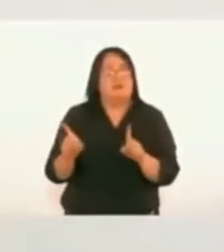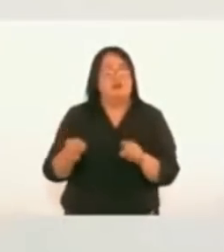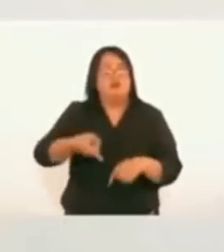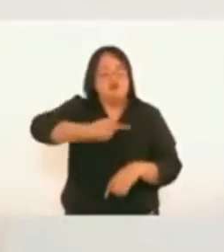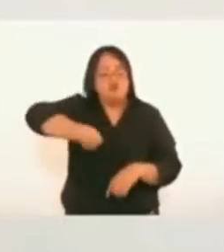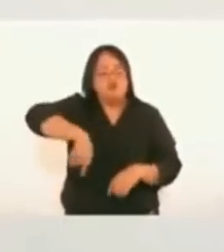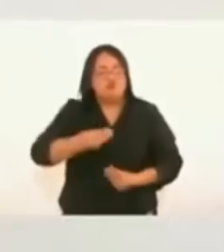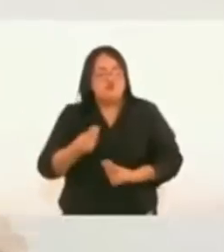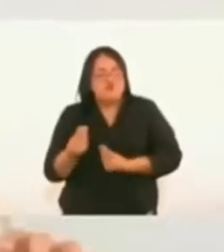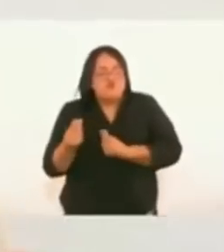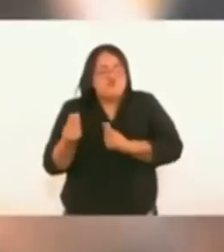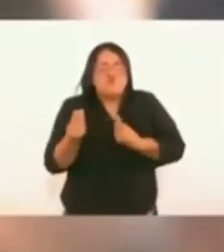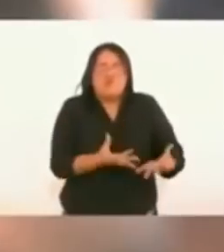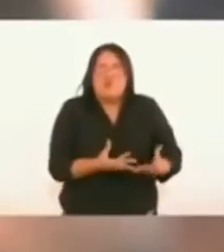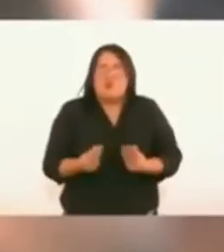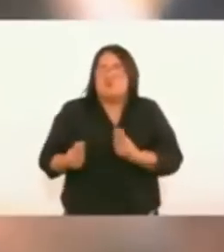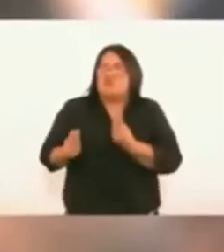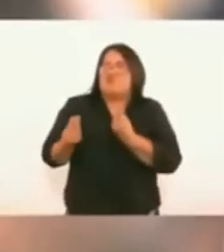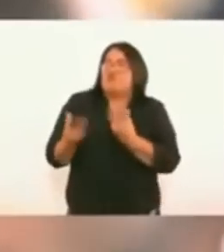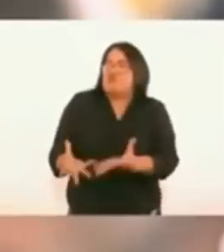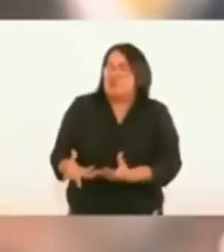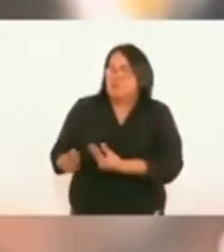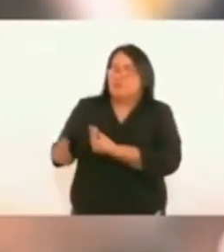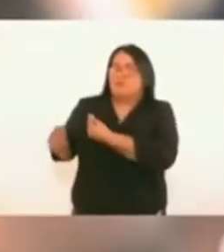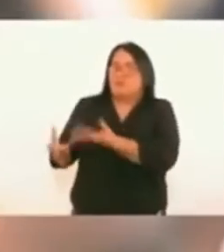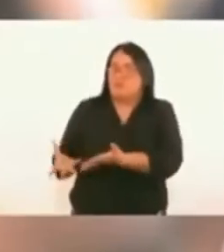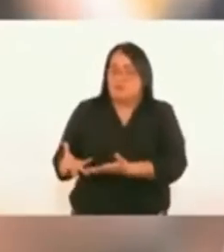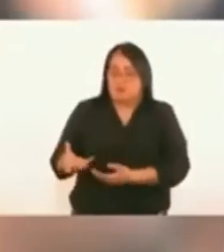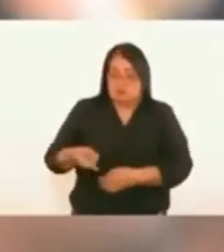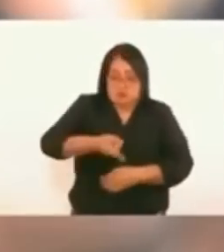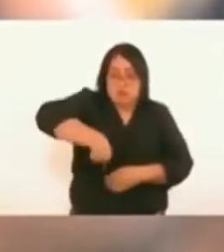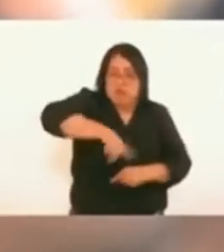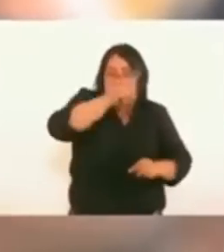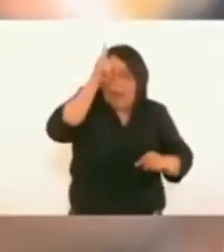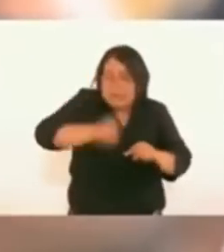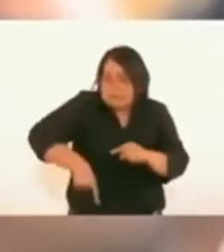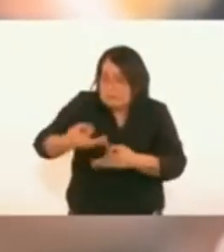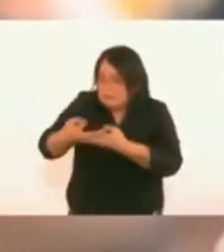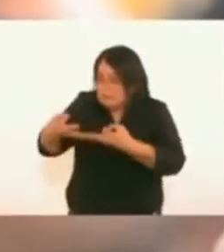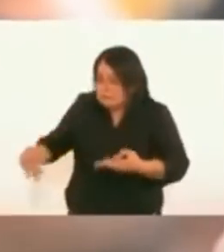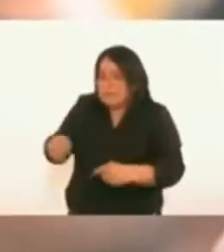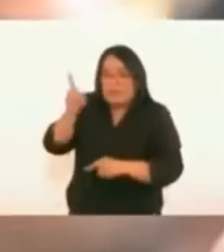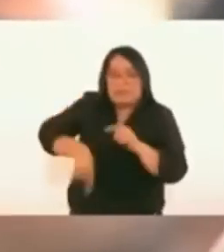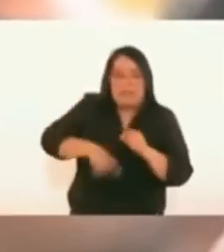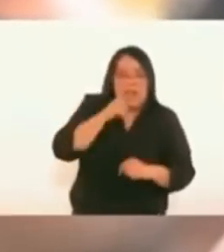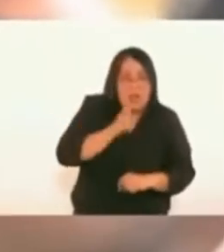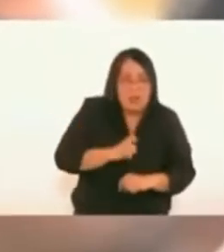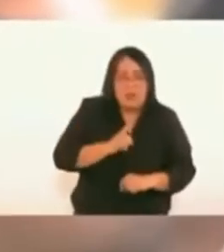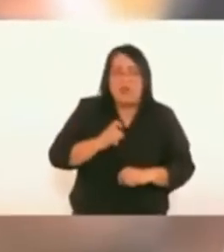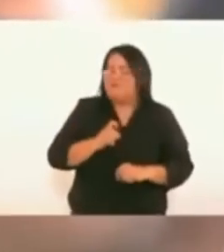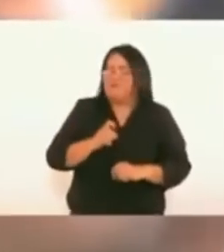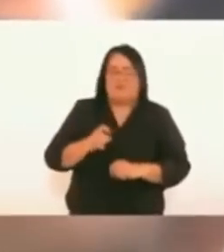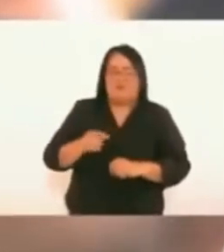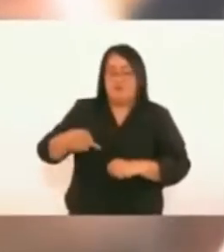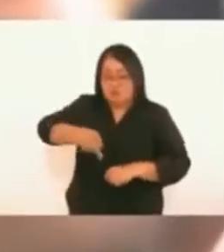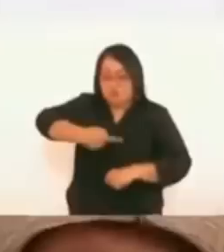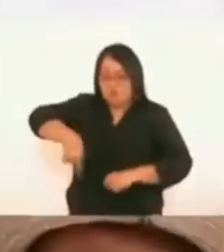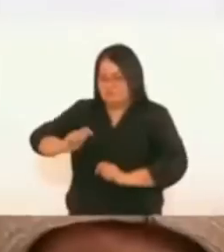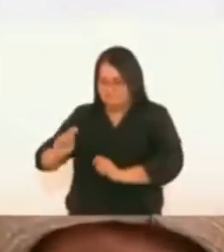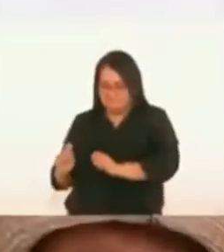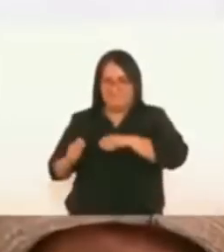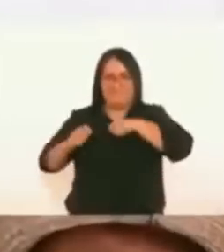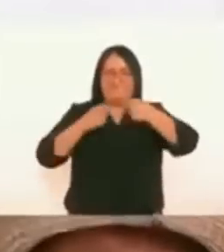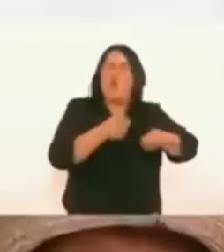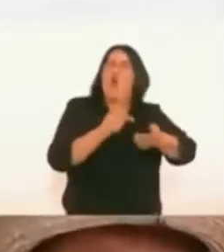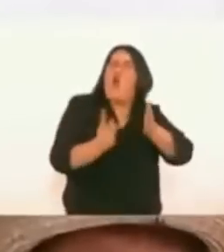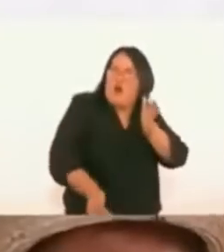pueblo, nosotros dejamos de quitarle los territorios, el agua, nosotros le devolvemos a los pueblos su territorio